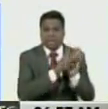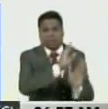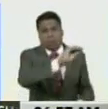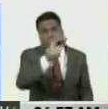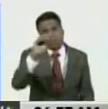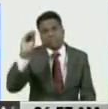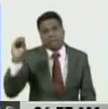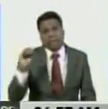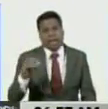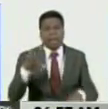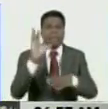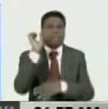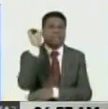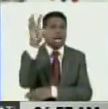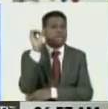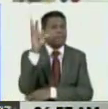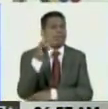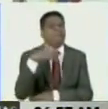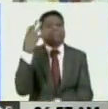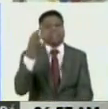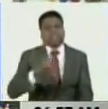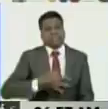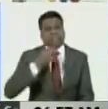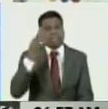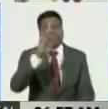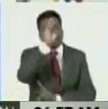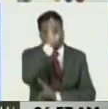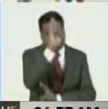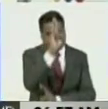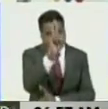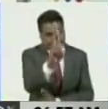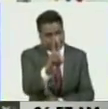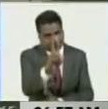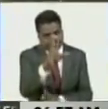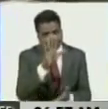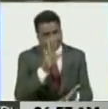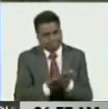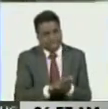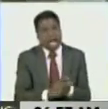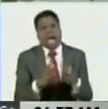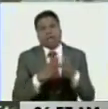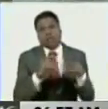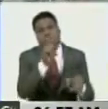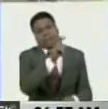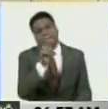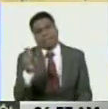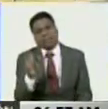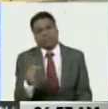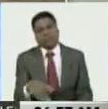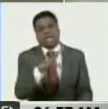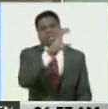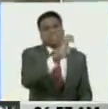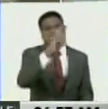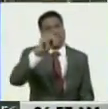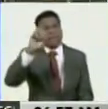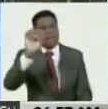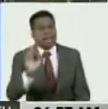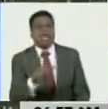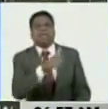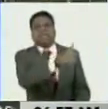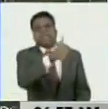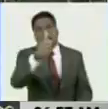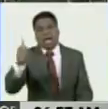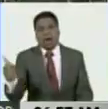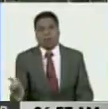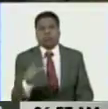hacer su campaña, pero siempre respetando a nuestros compañeros del Consejo Nacional Electoral en cada uno